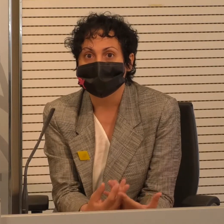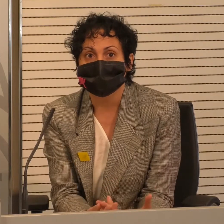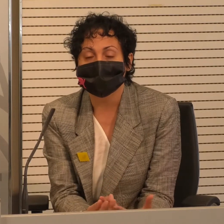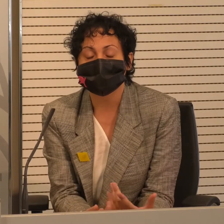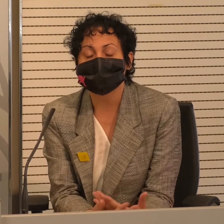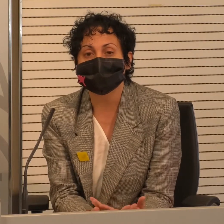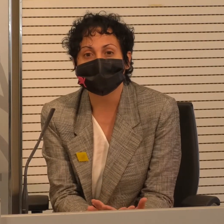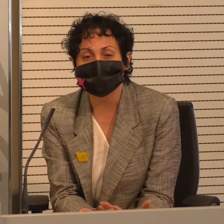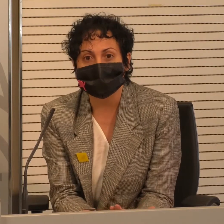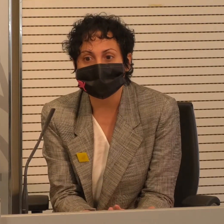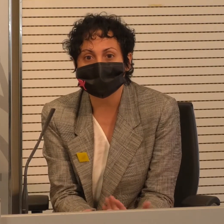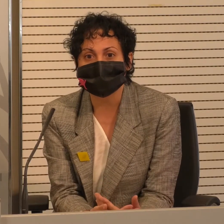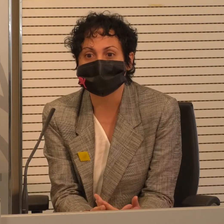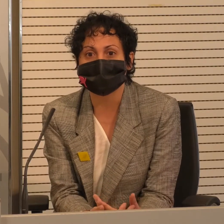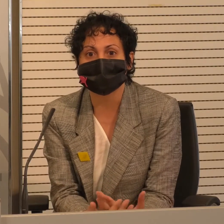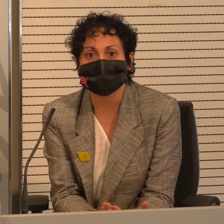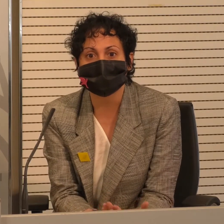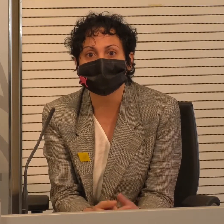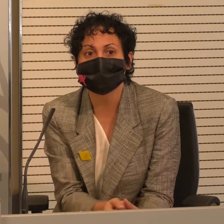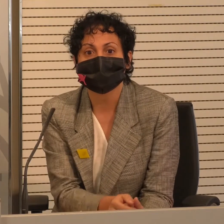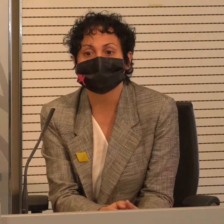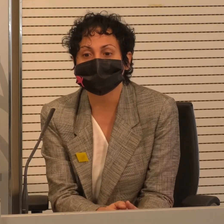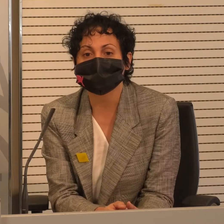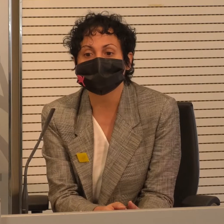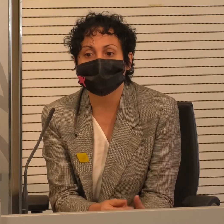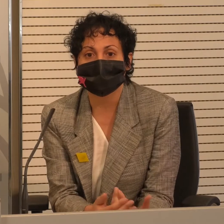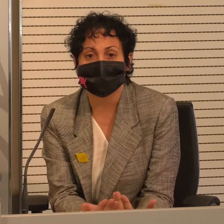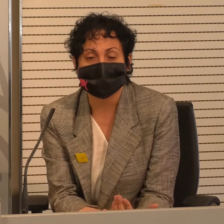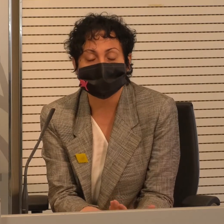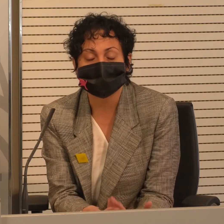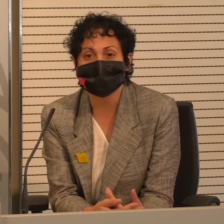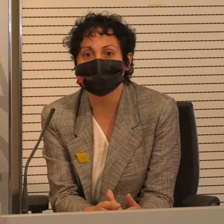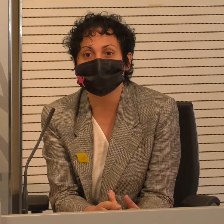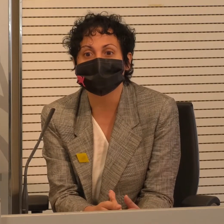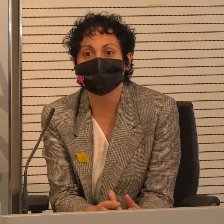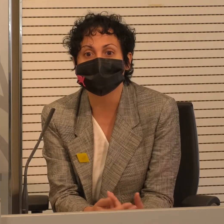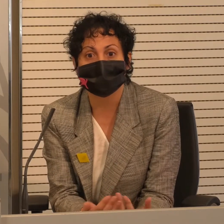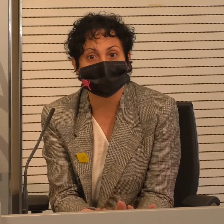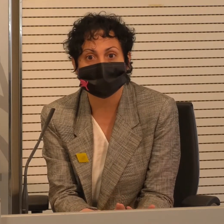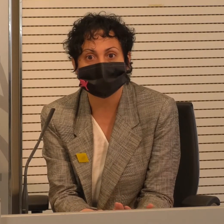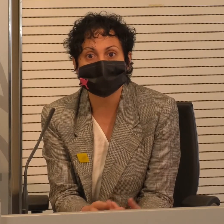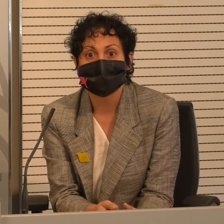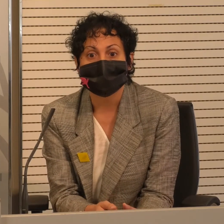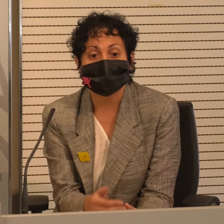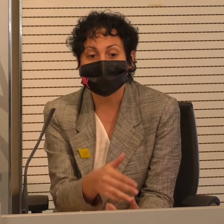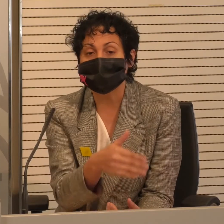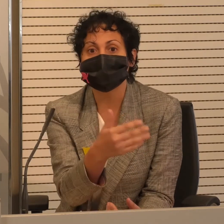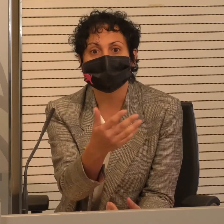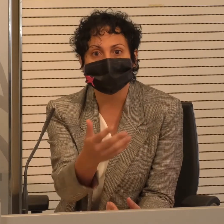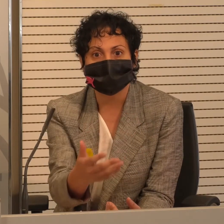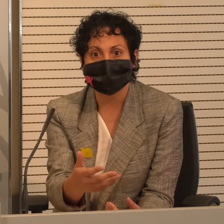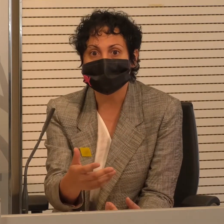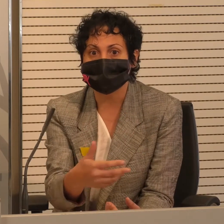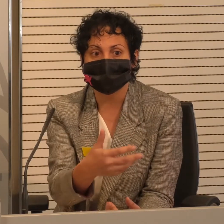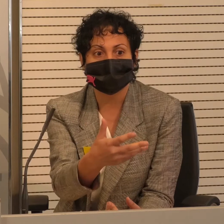por ejemplo en un centro educativo que se esté atendiendo tanto a las adolescentes como a las madres en esa pequeña